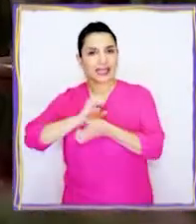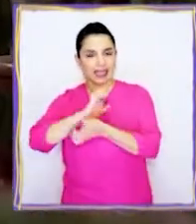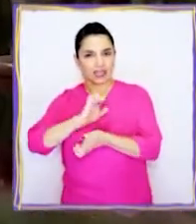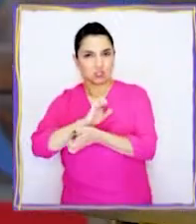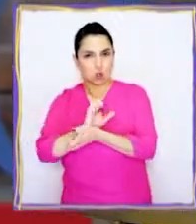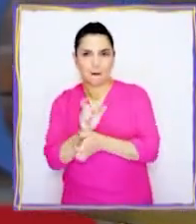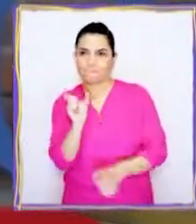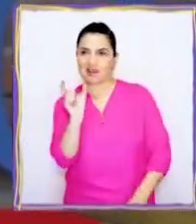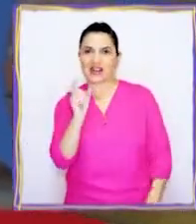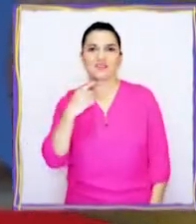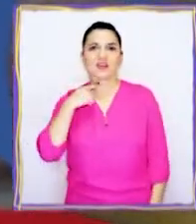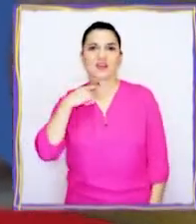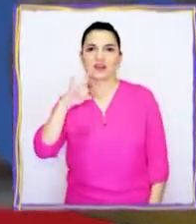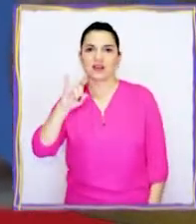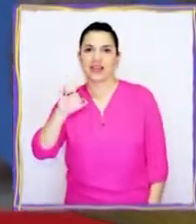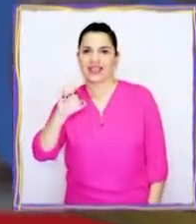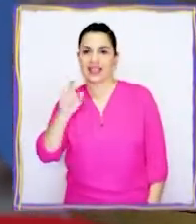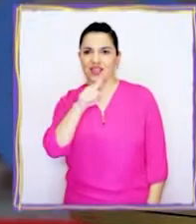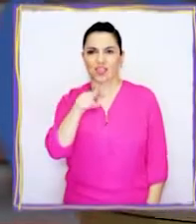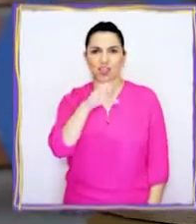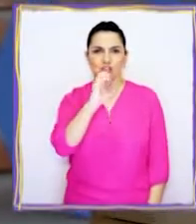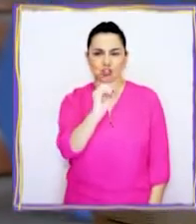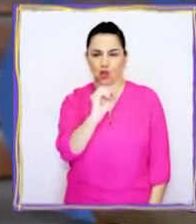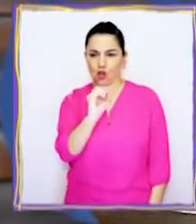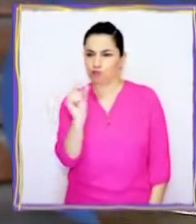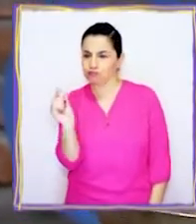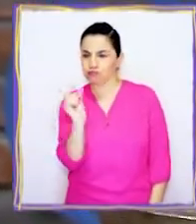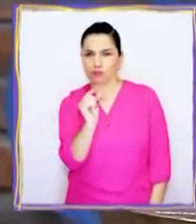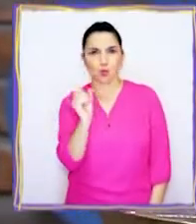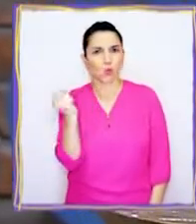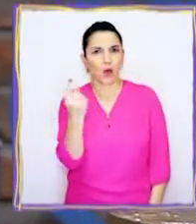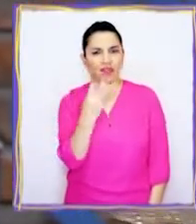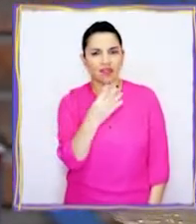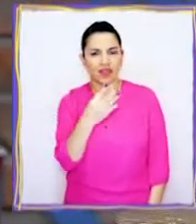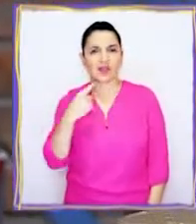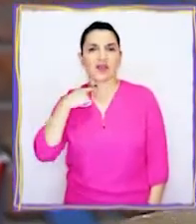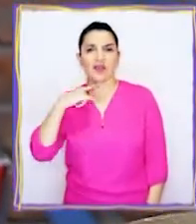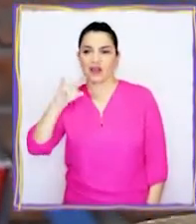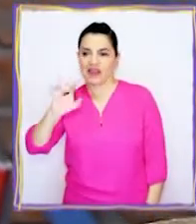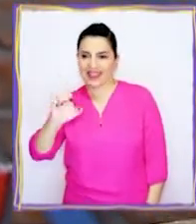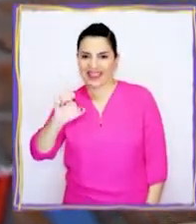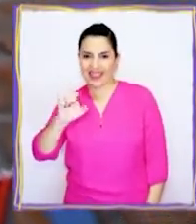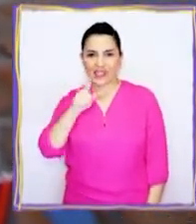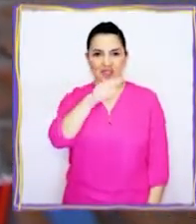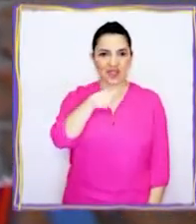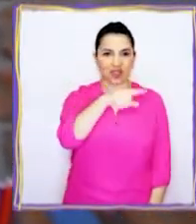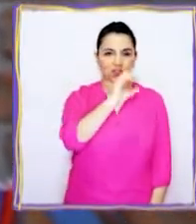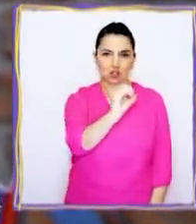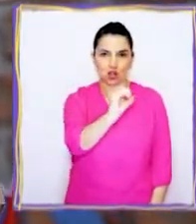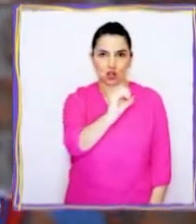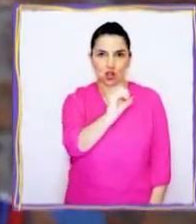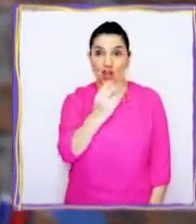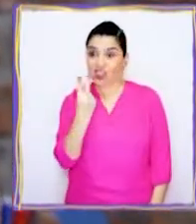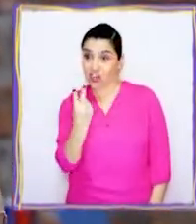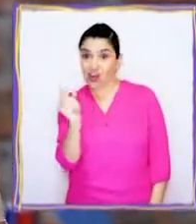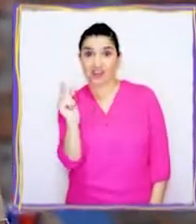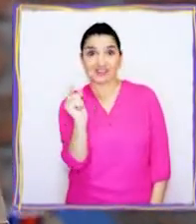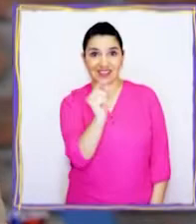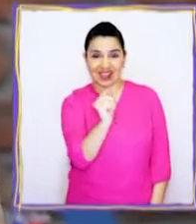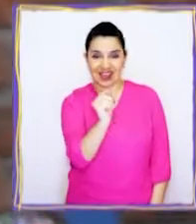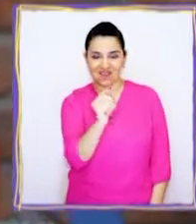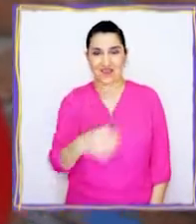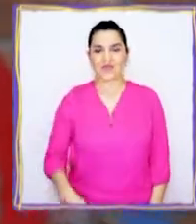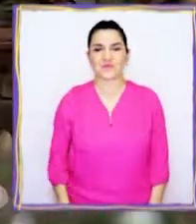Queso. ¿Cuántas sílabas tiene la palabra queso? Queso. Queso. Tiene